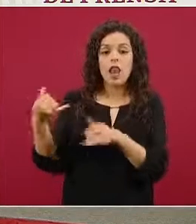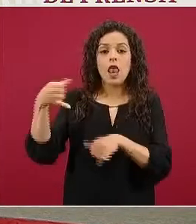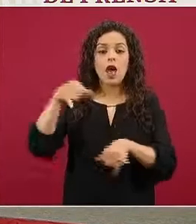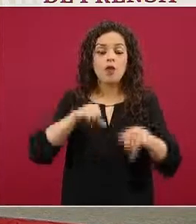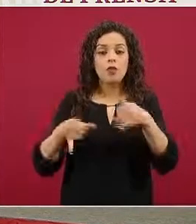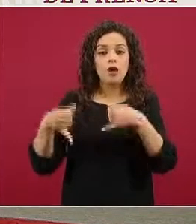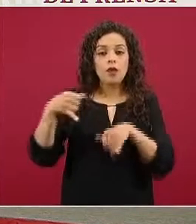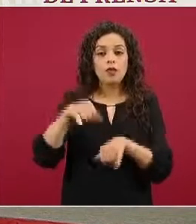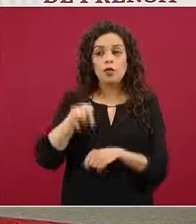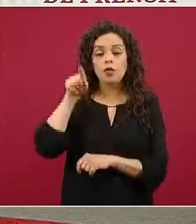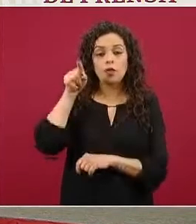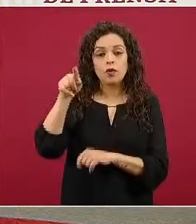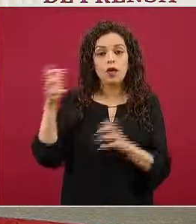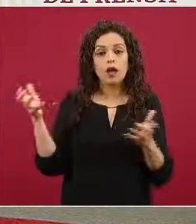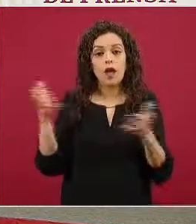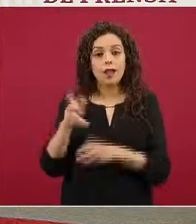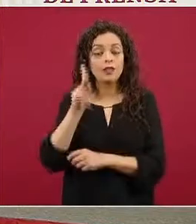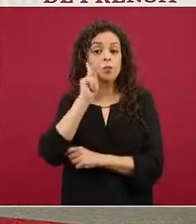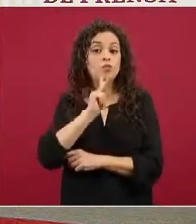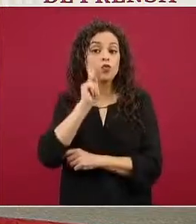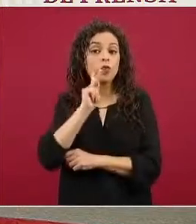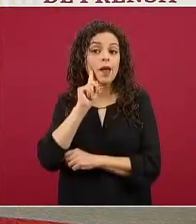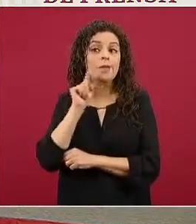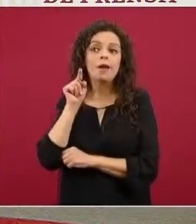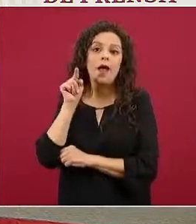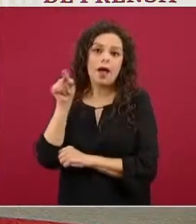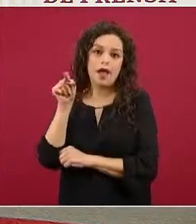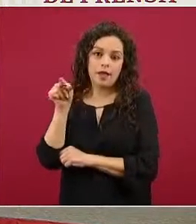está llevando a cabo el ensayo,